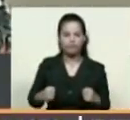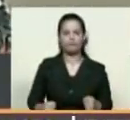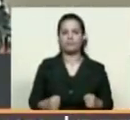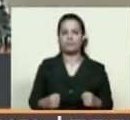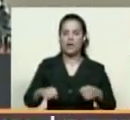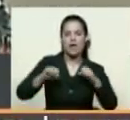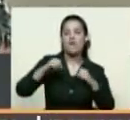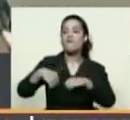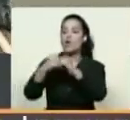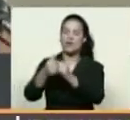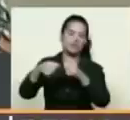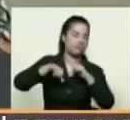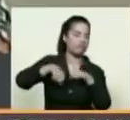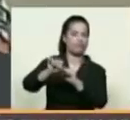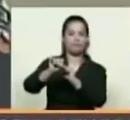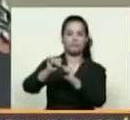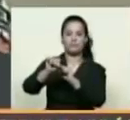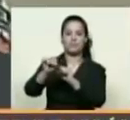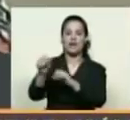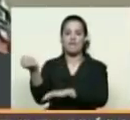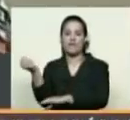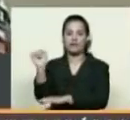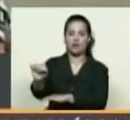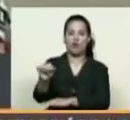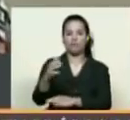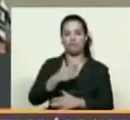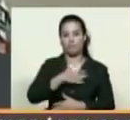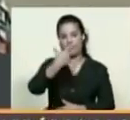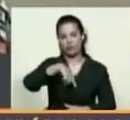vencieron. Con ese heroísmo